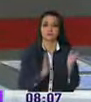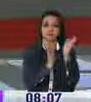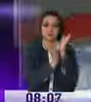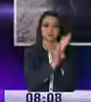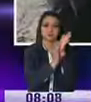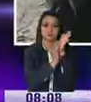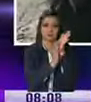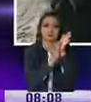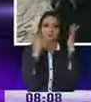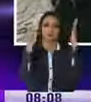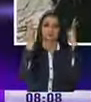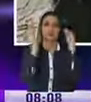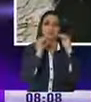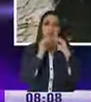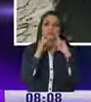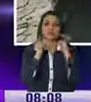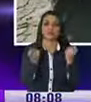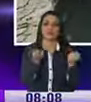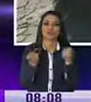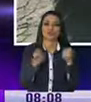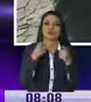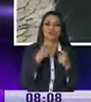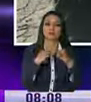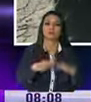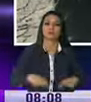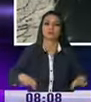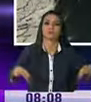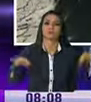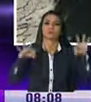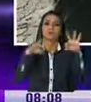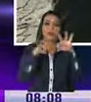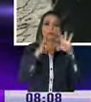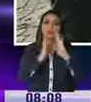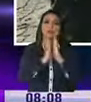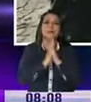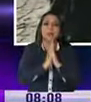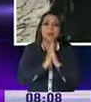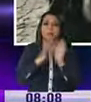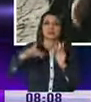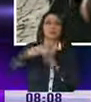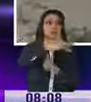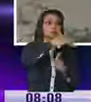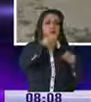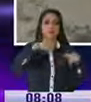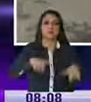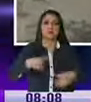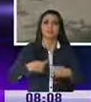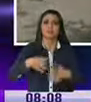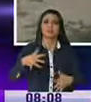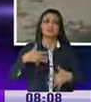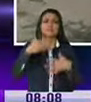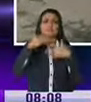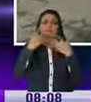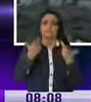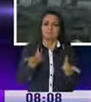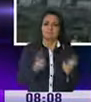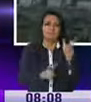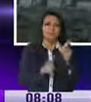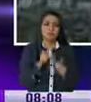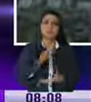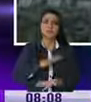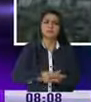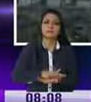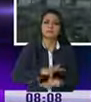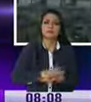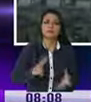por favor. Mayor control, eso es lo que siempre debemos tener. Por el aire que respiramos, eso es todo. Por la tranquilidad y la seguridad de